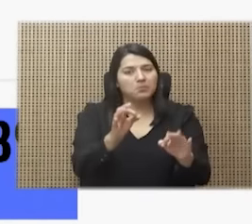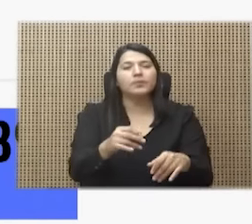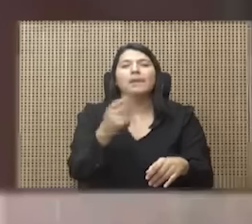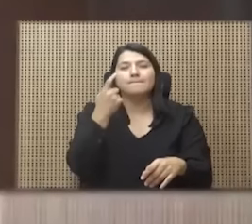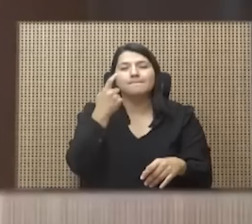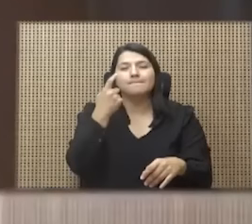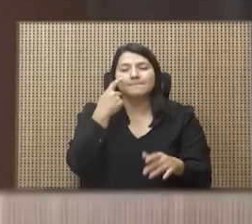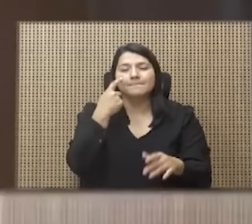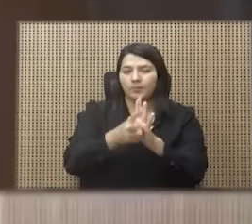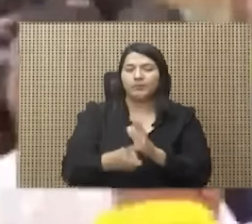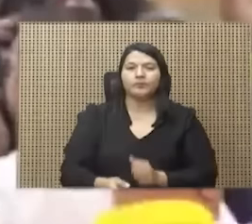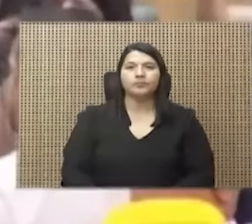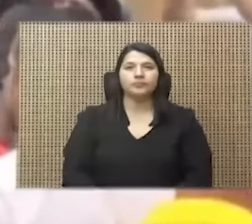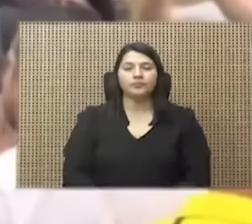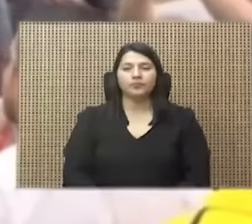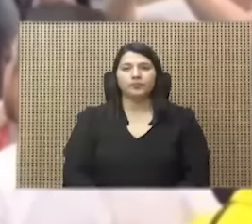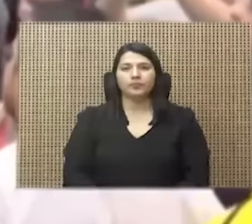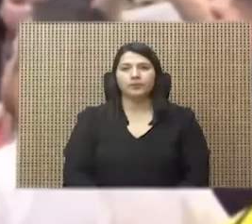video.